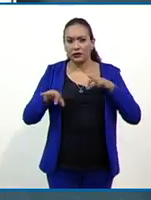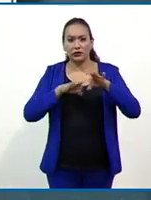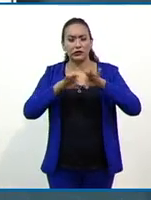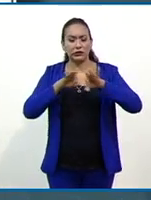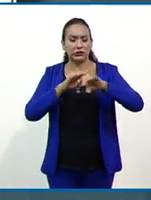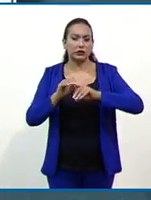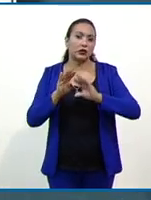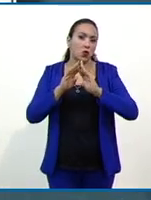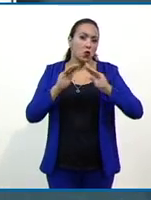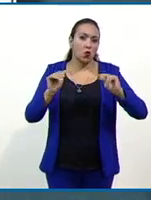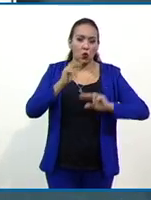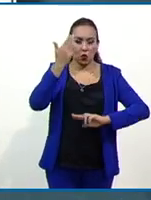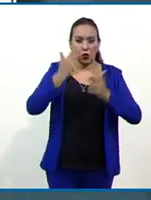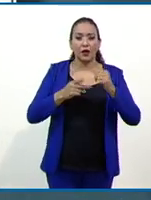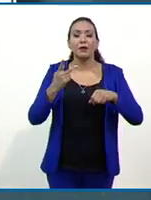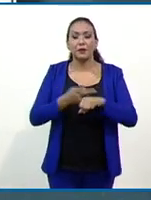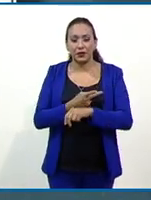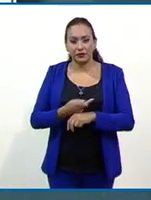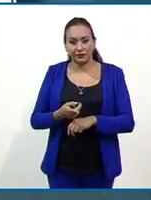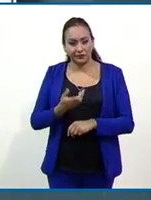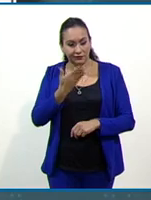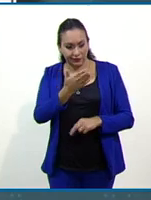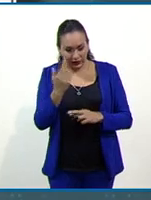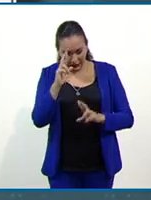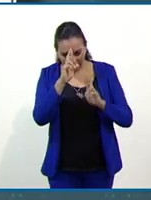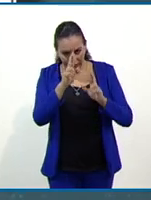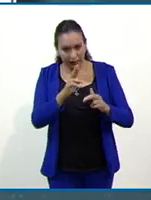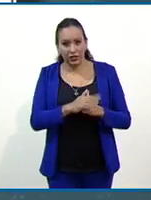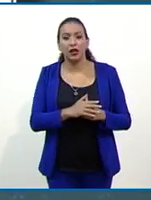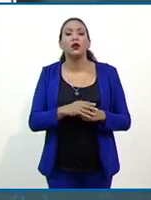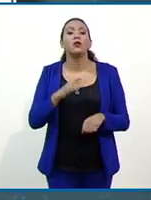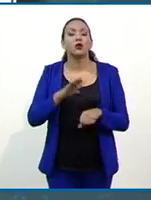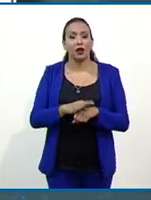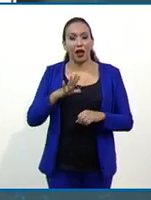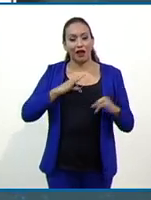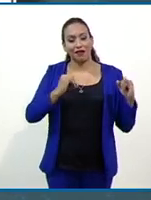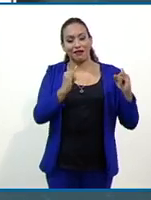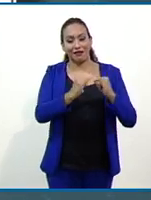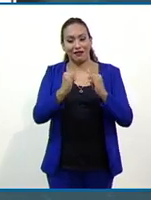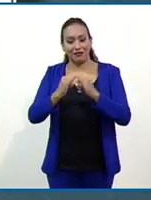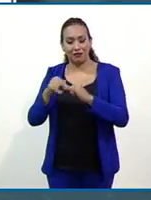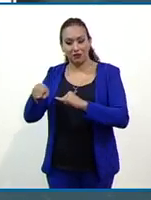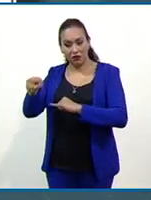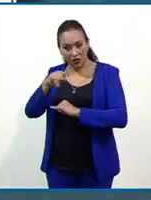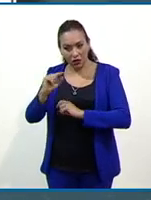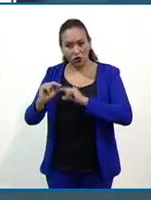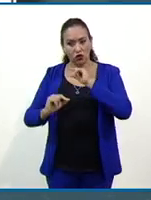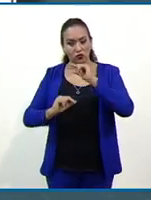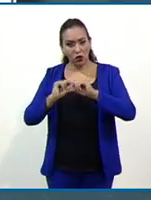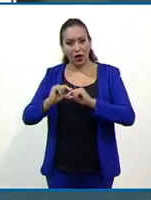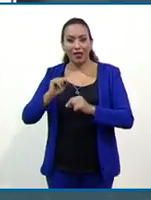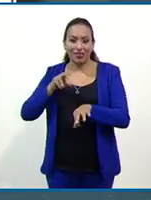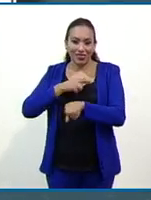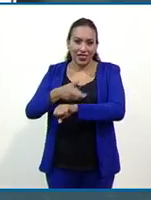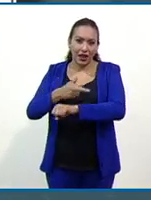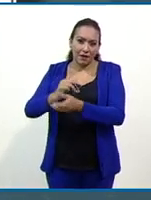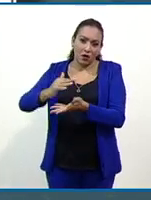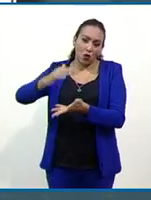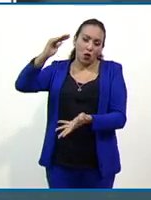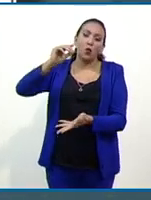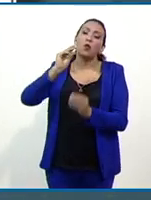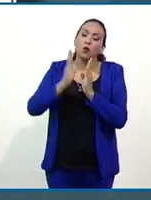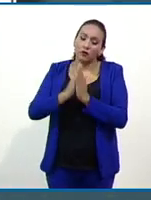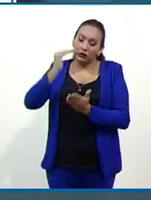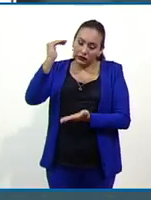labores, pero exhortó a los titulares de los órganos jurisdiccionales a abatir de manera gradual las cargas extraordinarias de